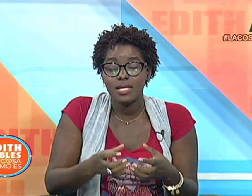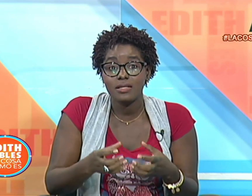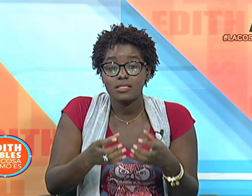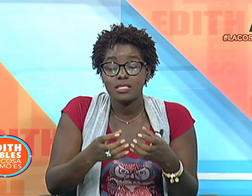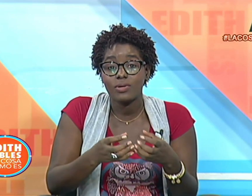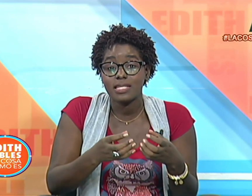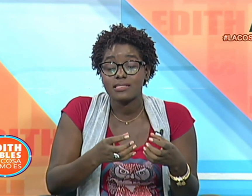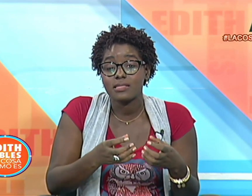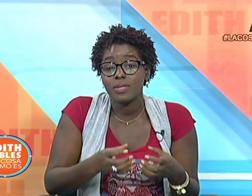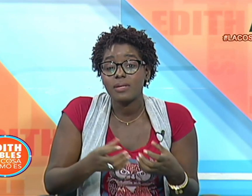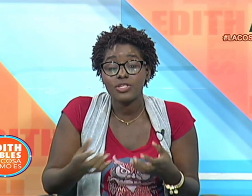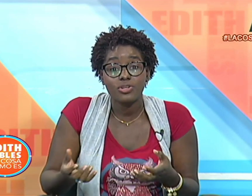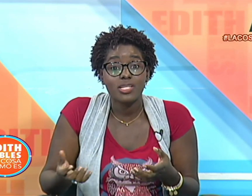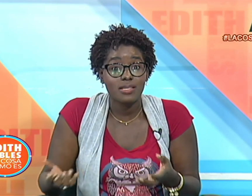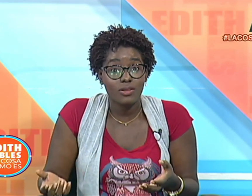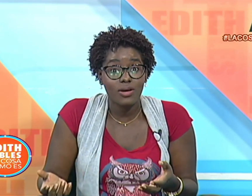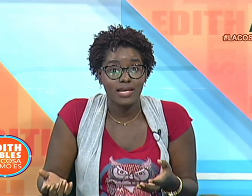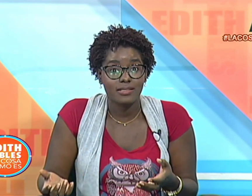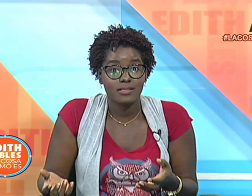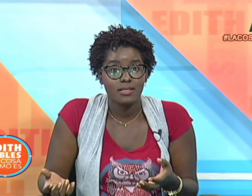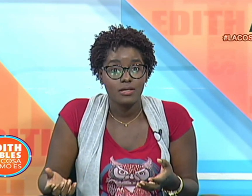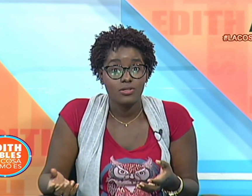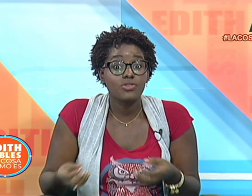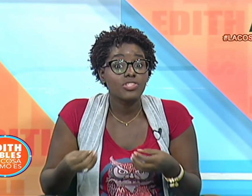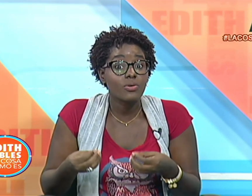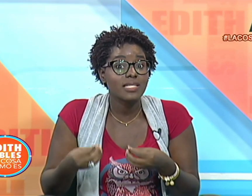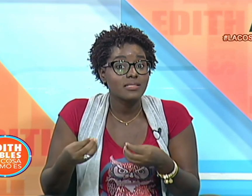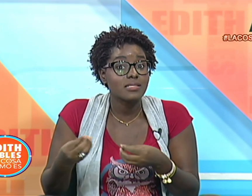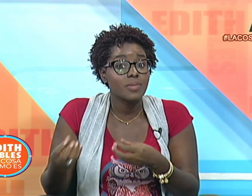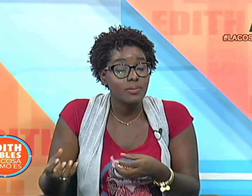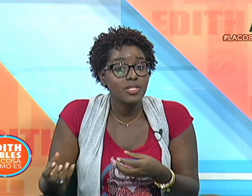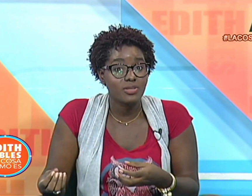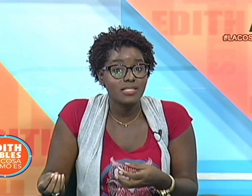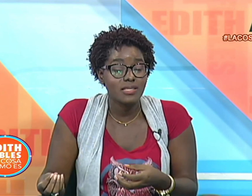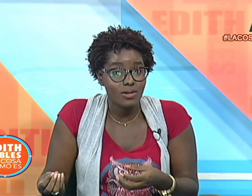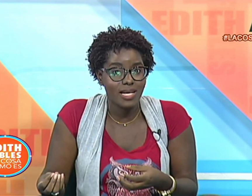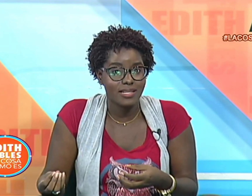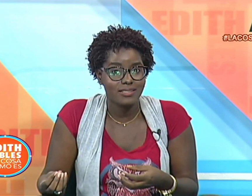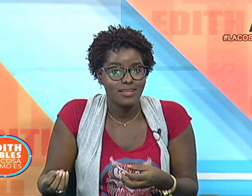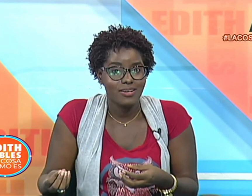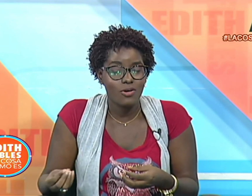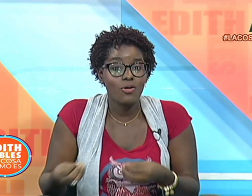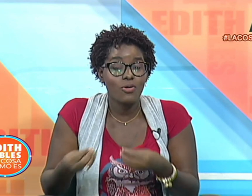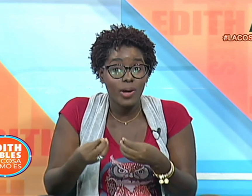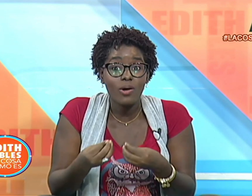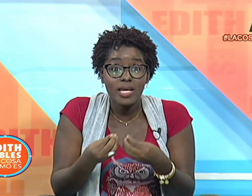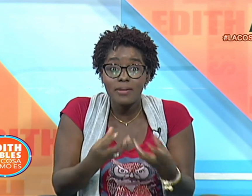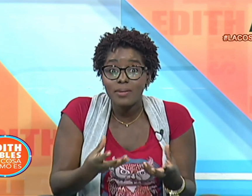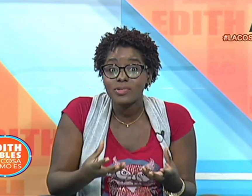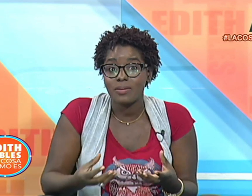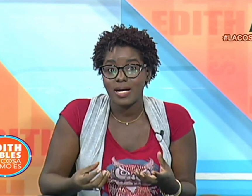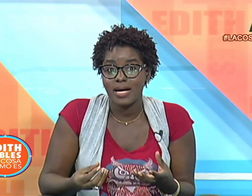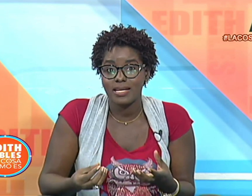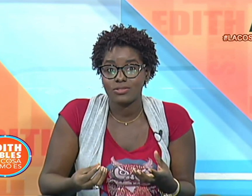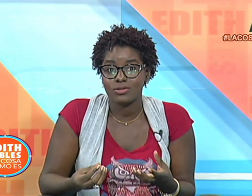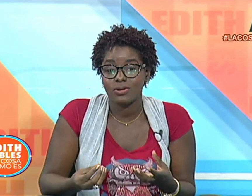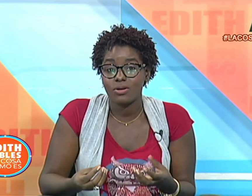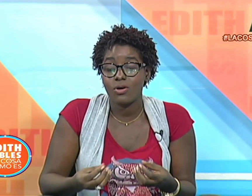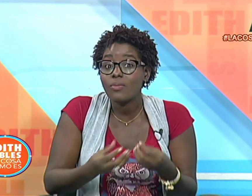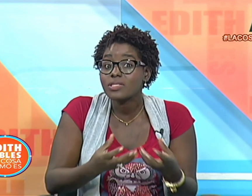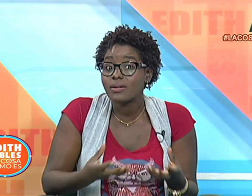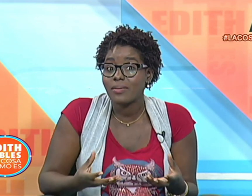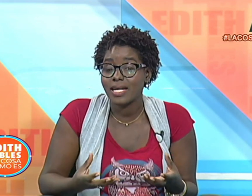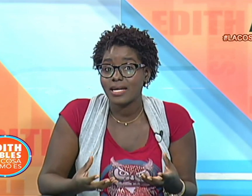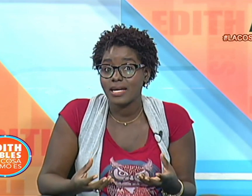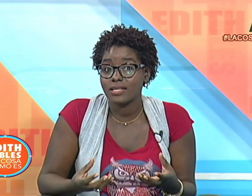mil 56 mil millones de dólares son 56 mil millones de dólares con con que vamos a pagar esto